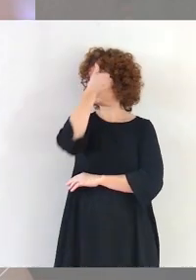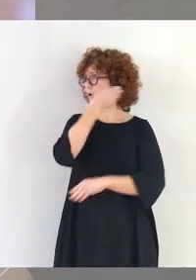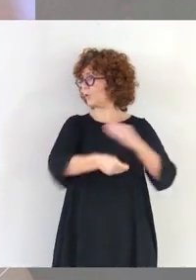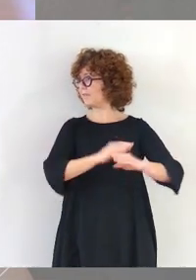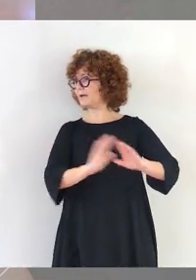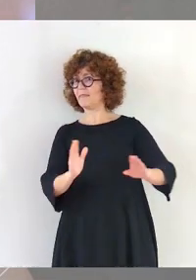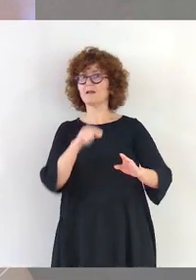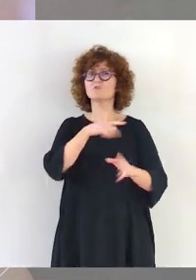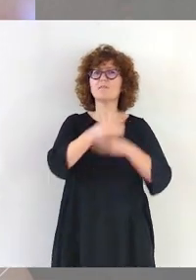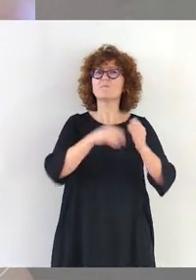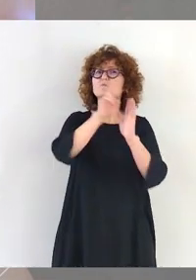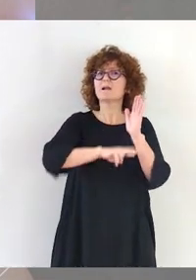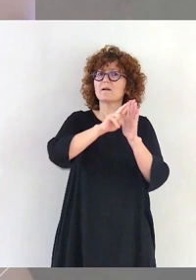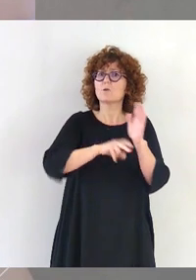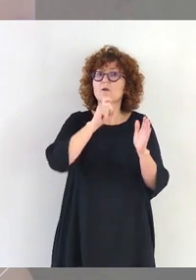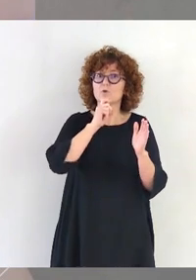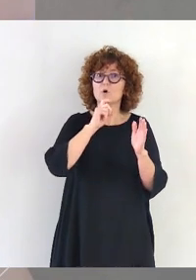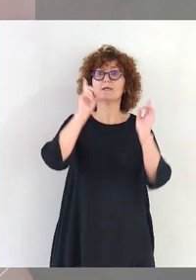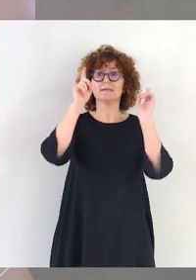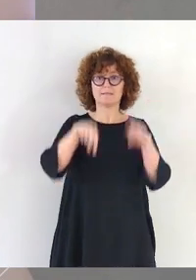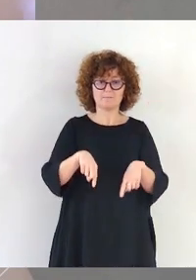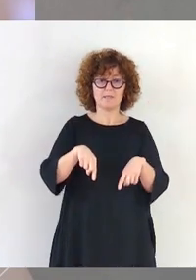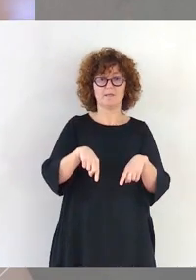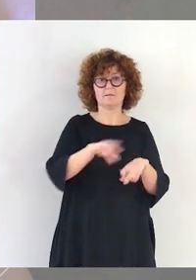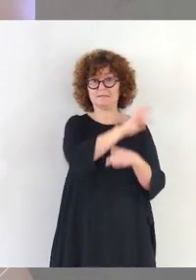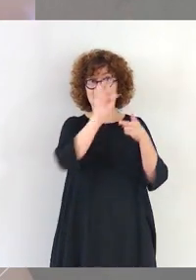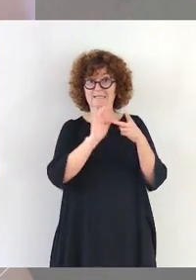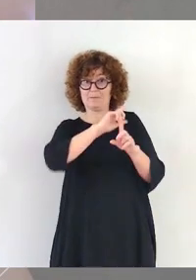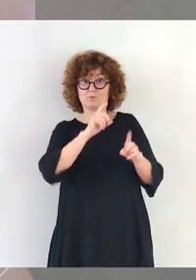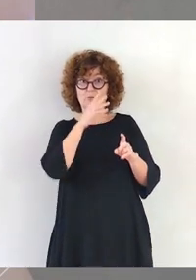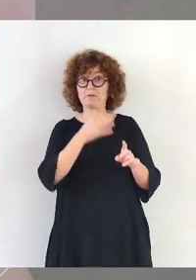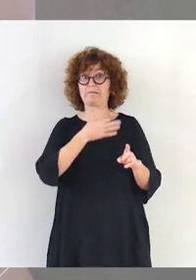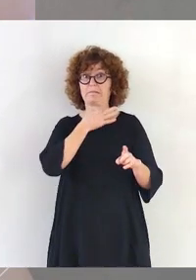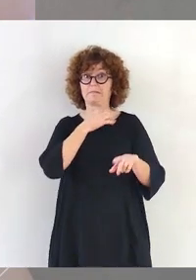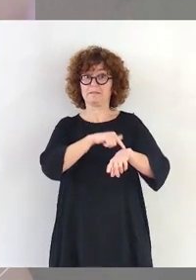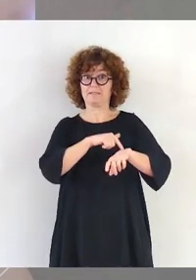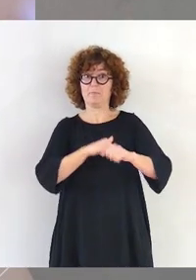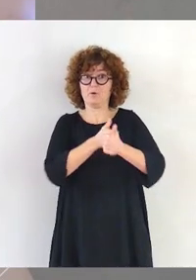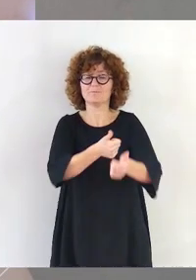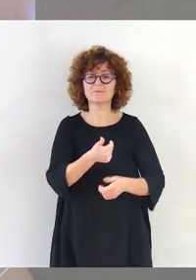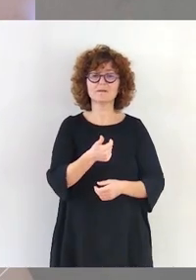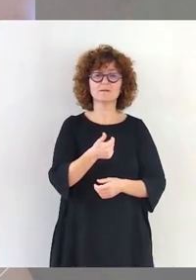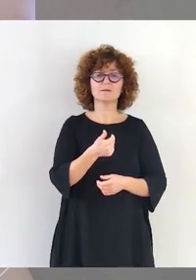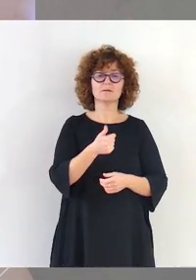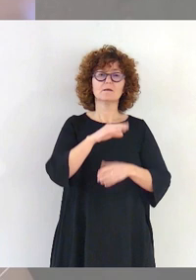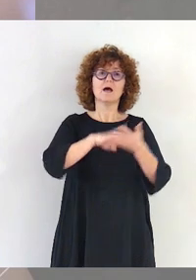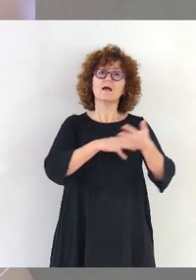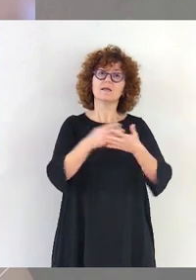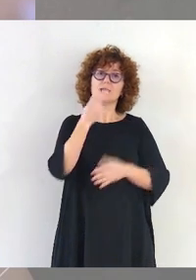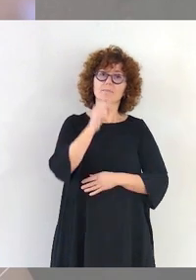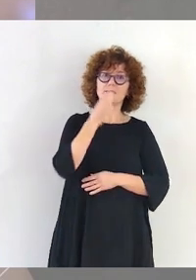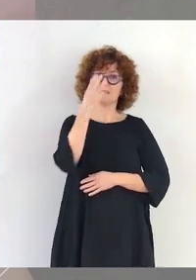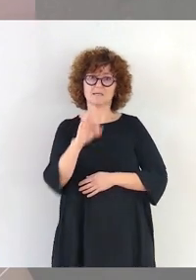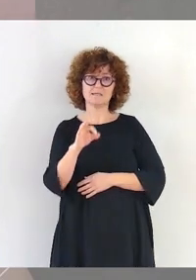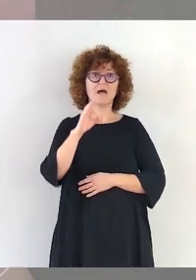regular eso y y me paso ya también a la siguiente porque vamos ya apurando el tiempo qué rol está jugando la agenda 2030 los